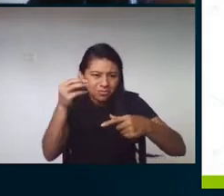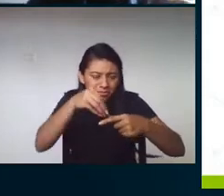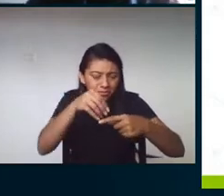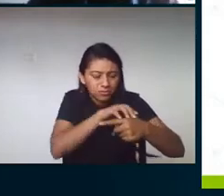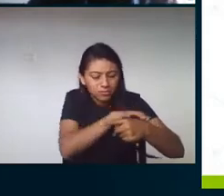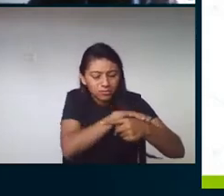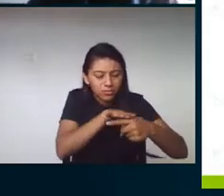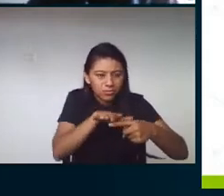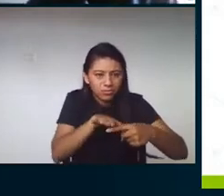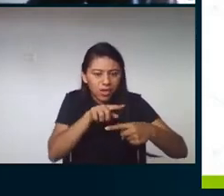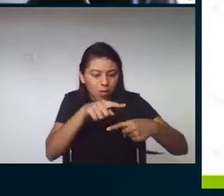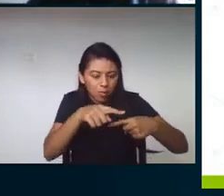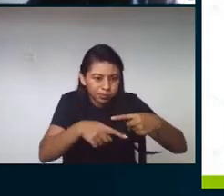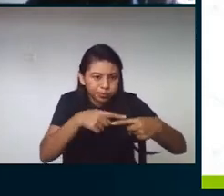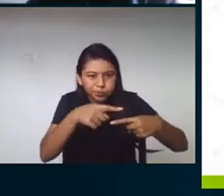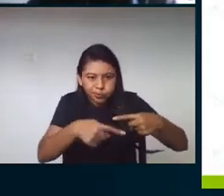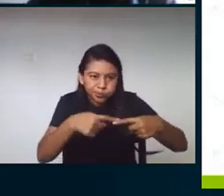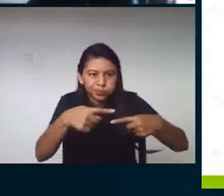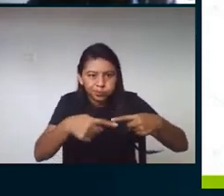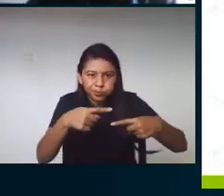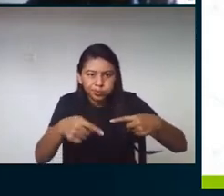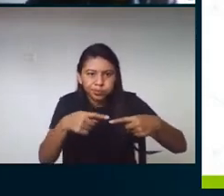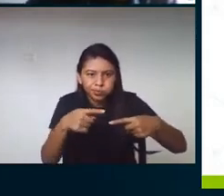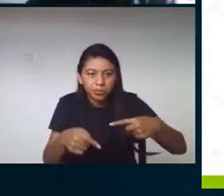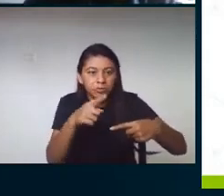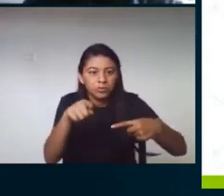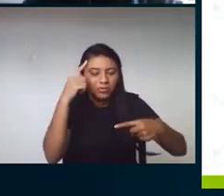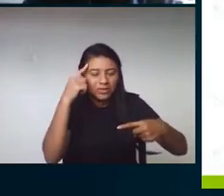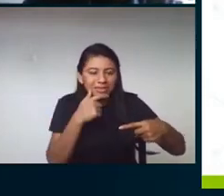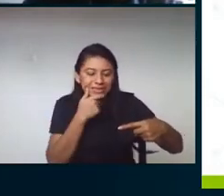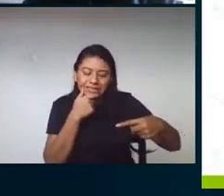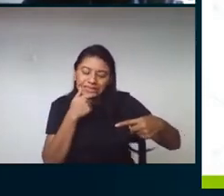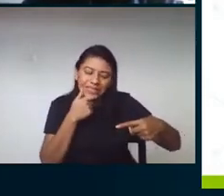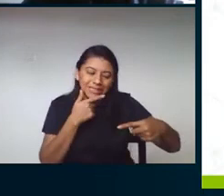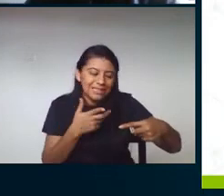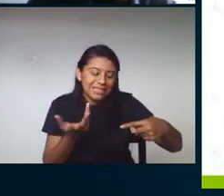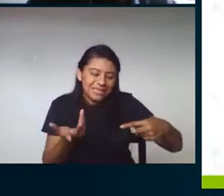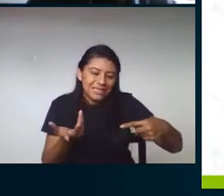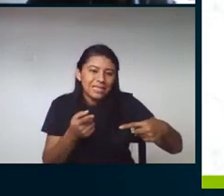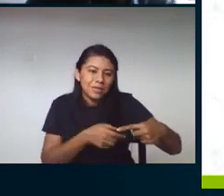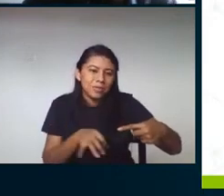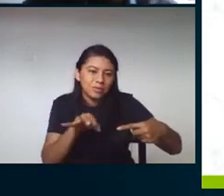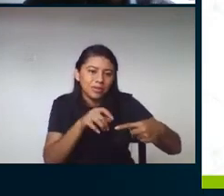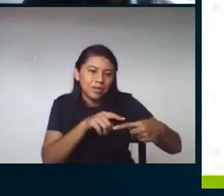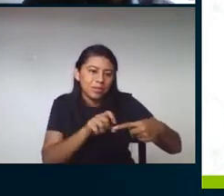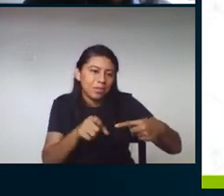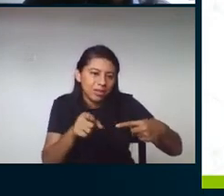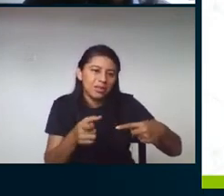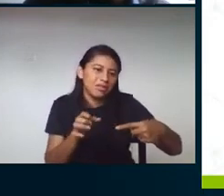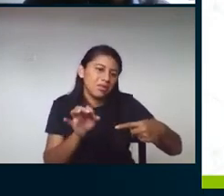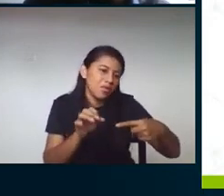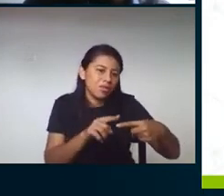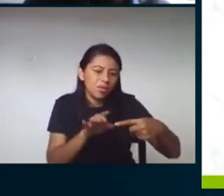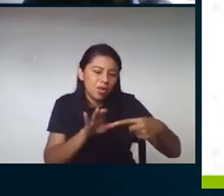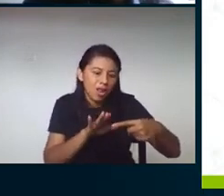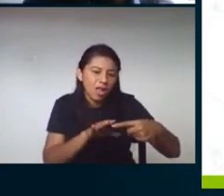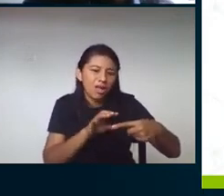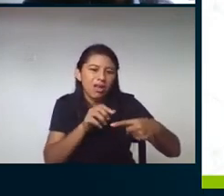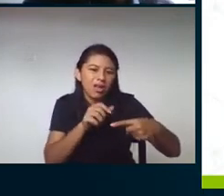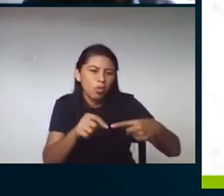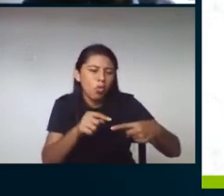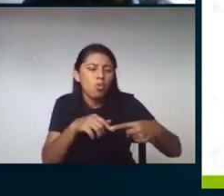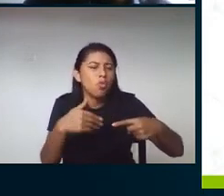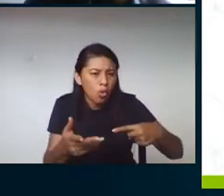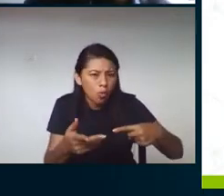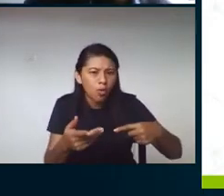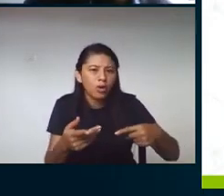más bien no se mete una bomba de un tornillo sin fin, sino se mete una bomba ESP, por ejemplo, para mover ese flujo no